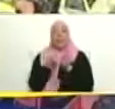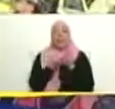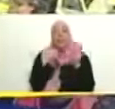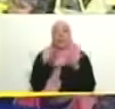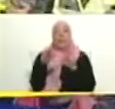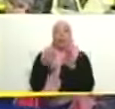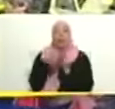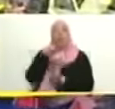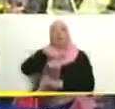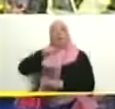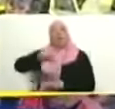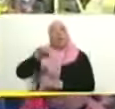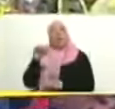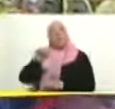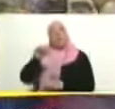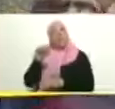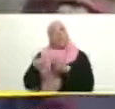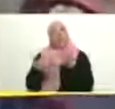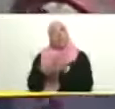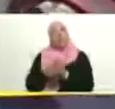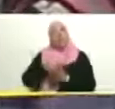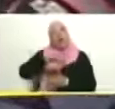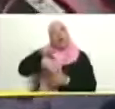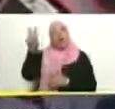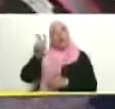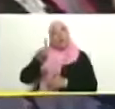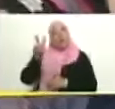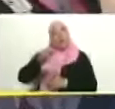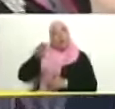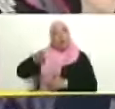73.063 funcionarios a lo largo y ancho del país.